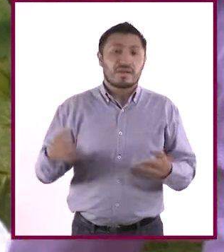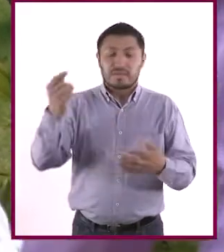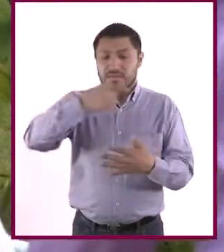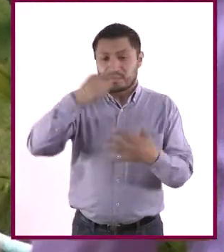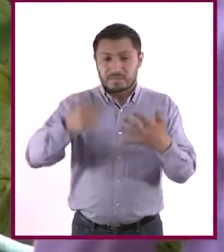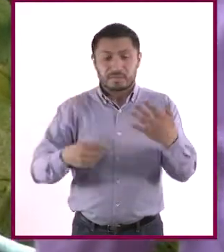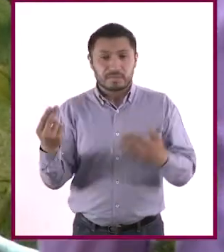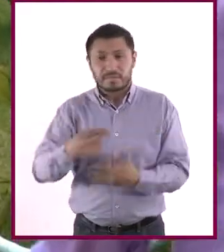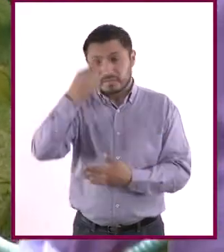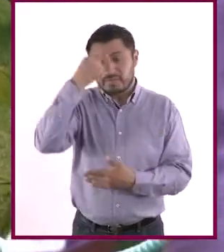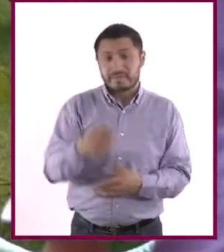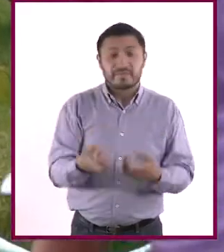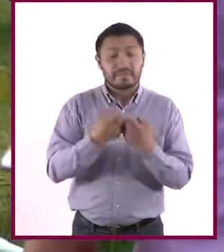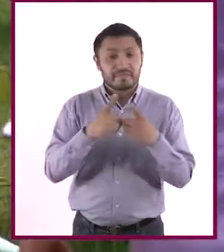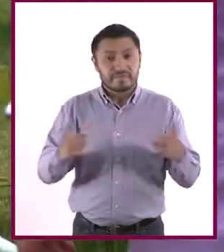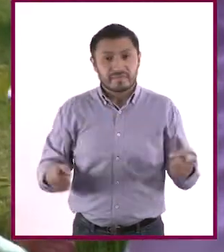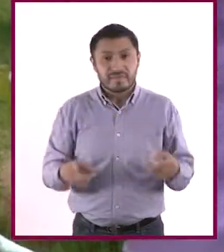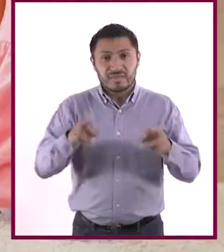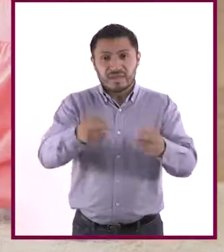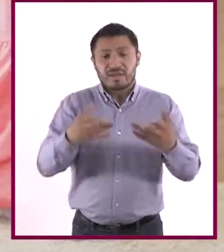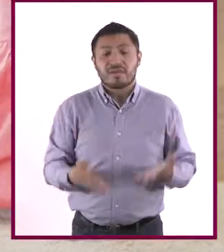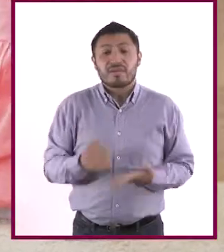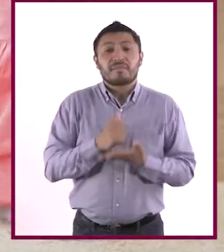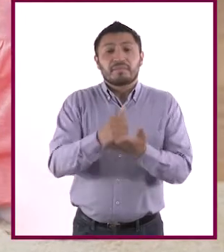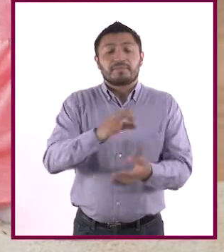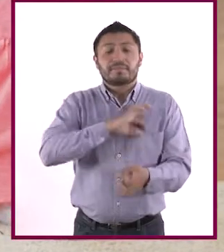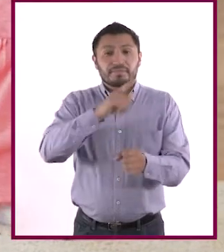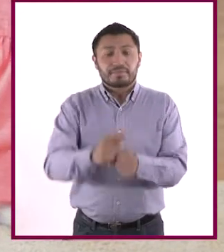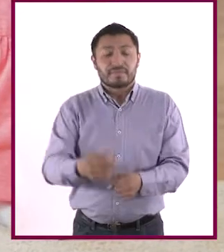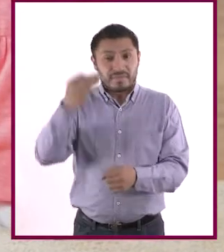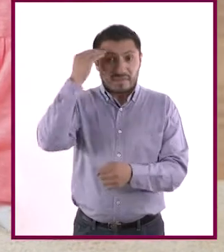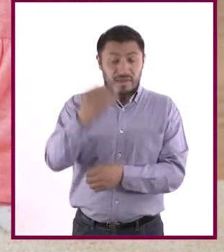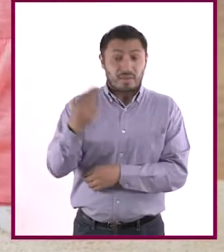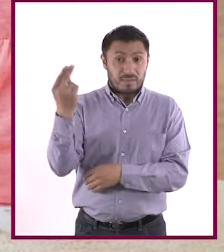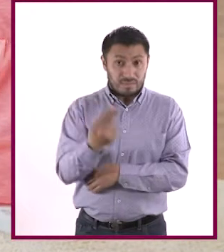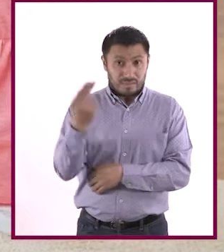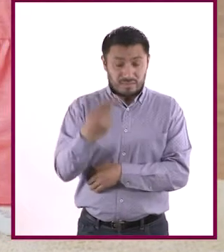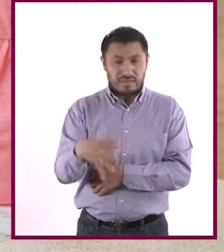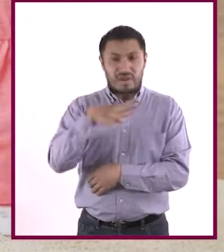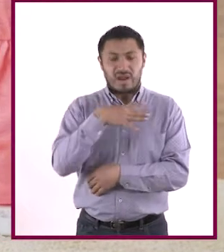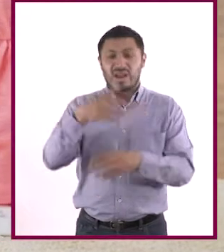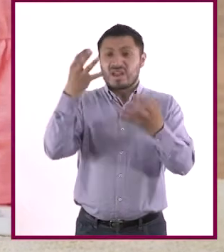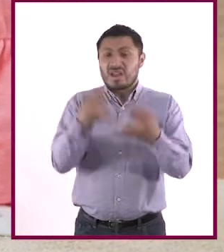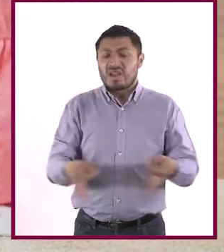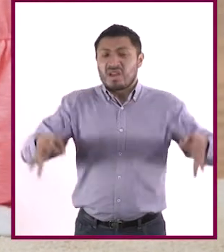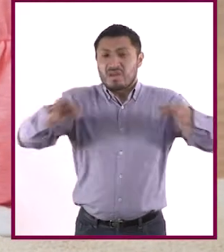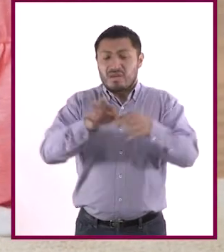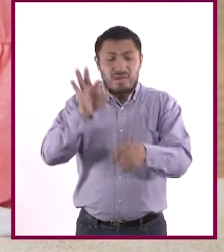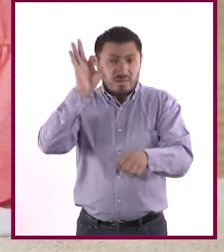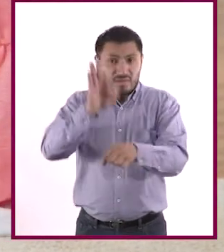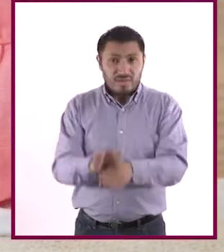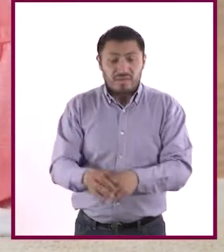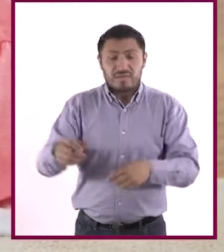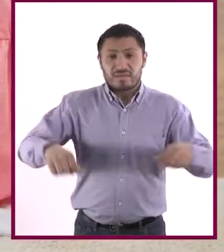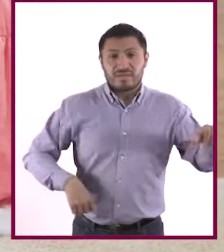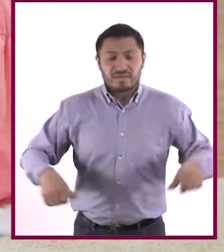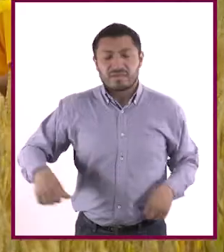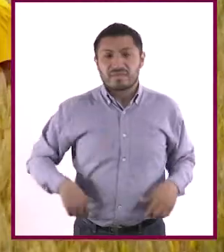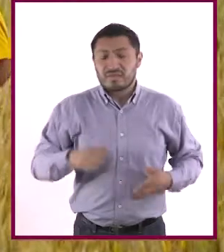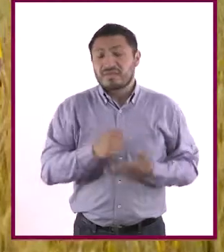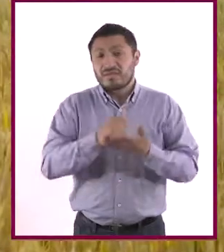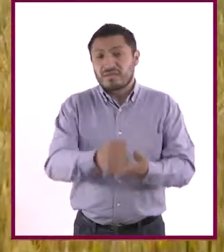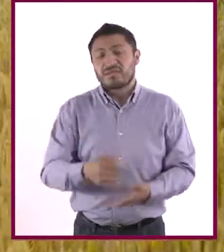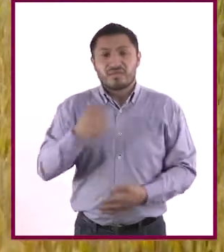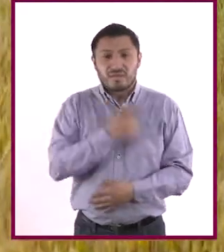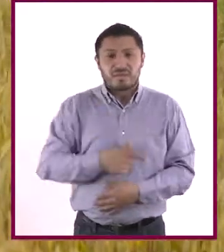necesarios para su desarrollo, recibir ayuda especial en épocas de necesidad, tener prioridad en las actividades de socorro, gozar